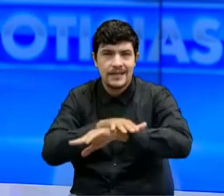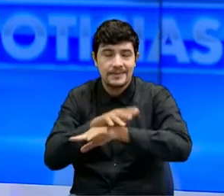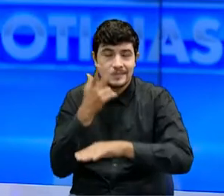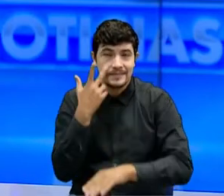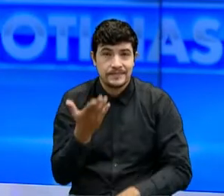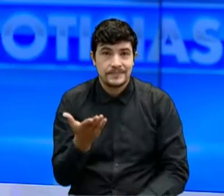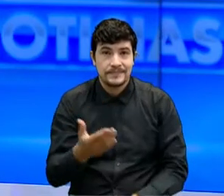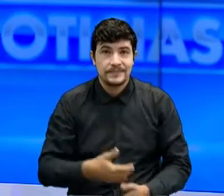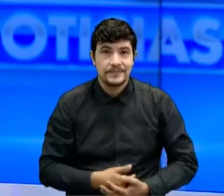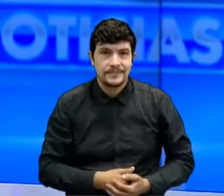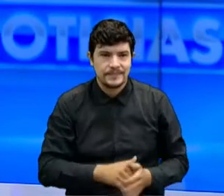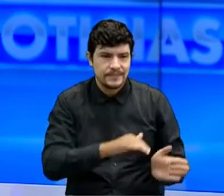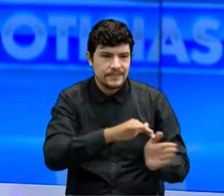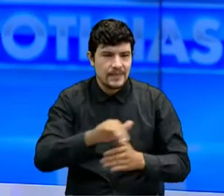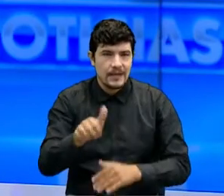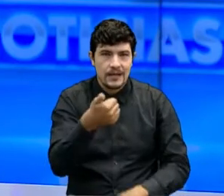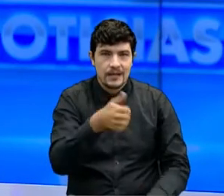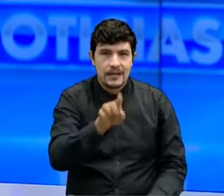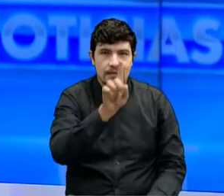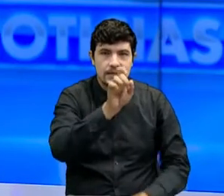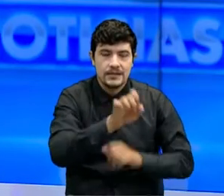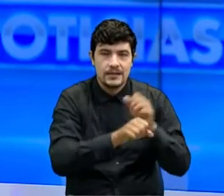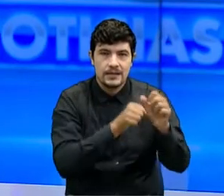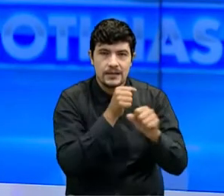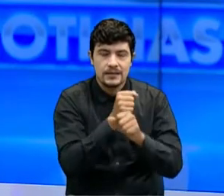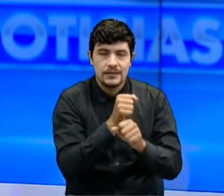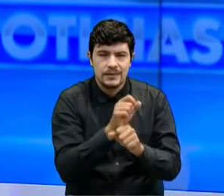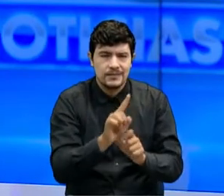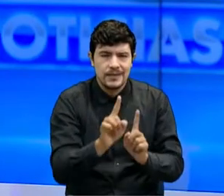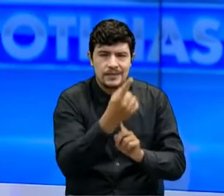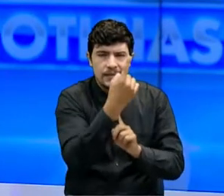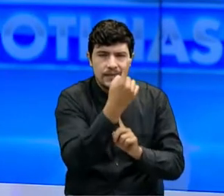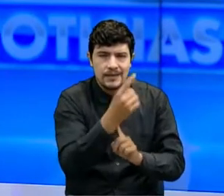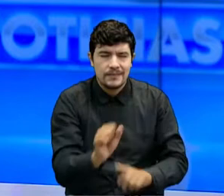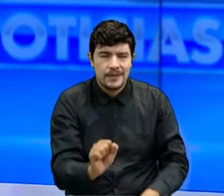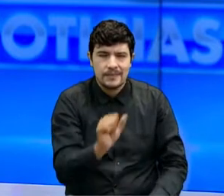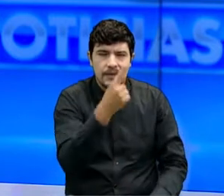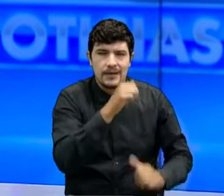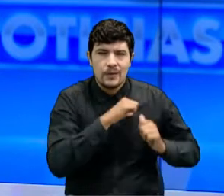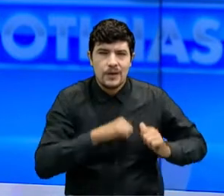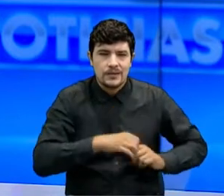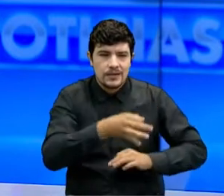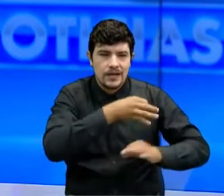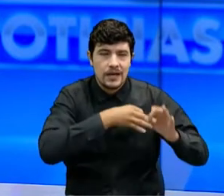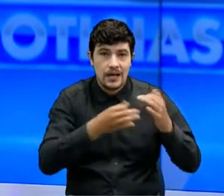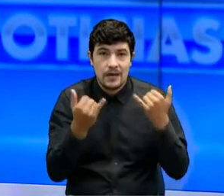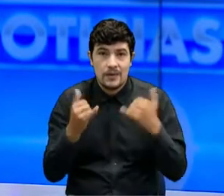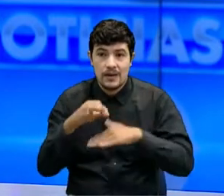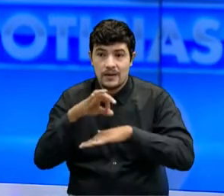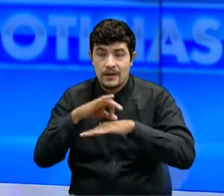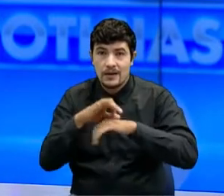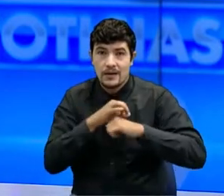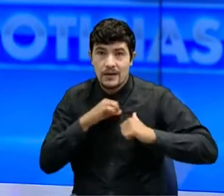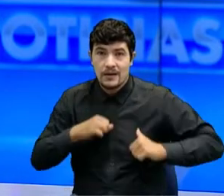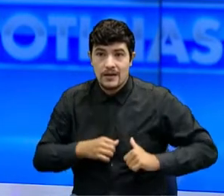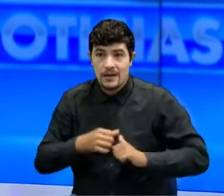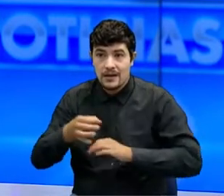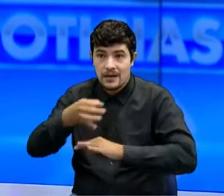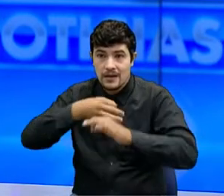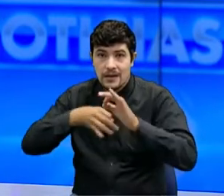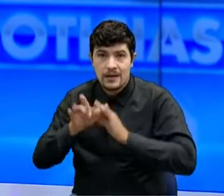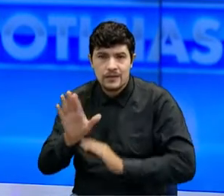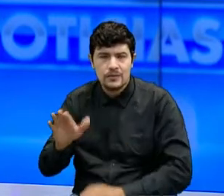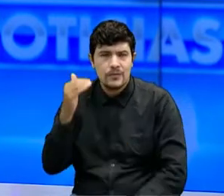Y entre tanto, luego de 16 años de haberse realizado el primer trasplante cardíaco en el nororiente colombiano, la Fundación Cardiovascular realizó la cirugía a una mujer